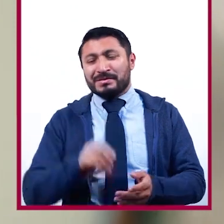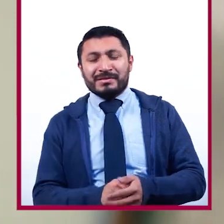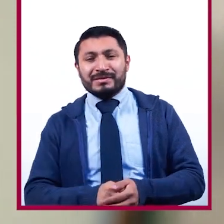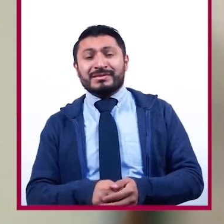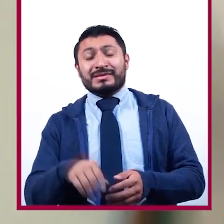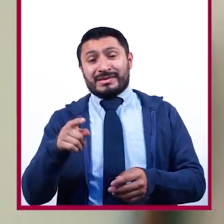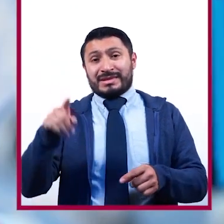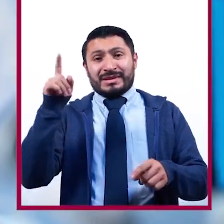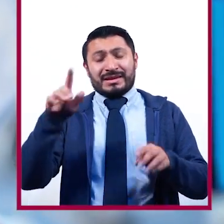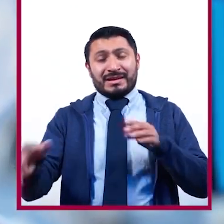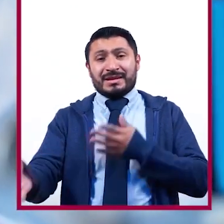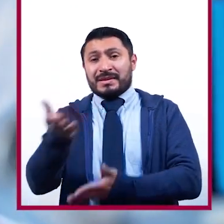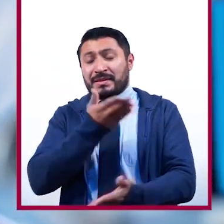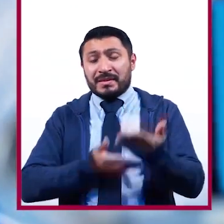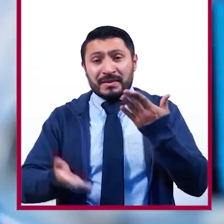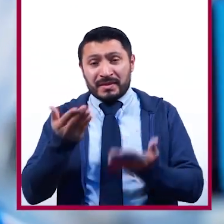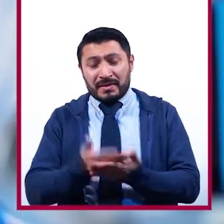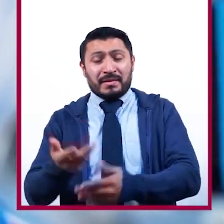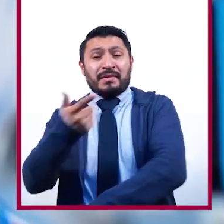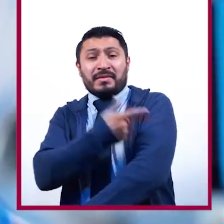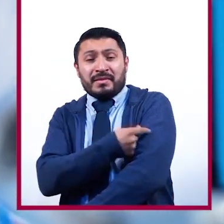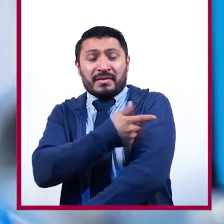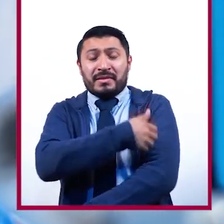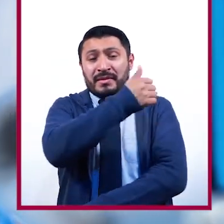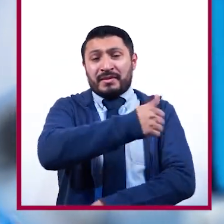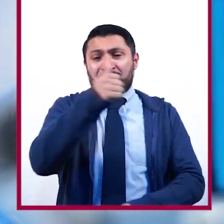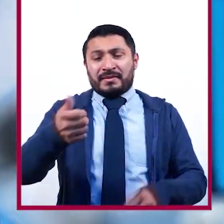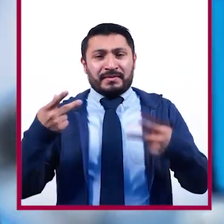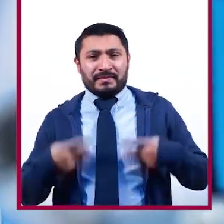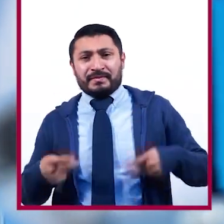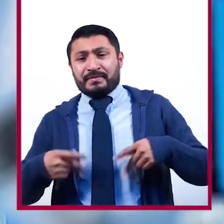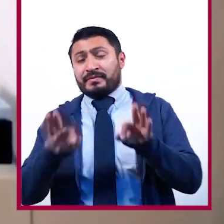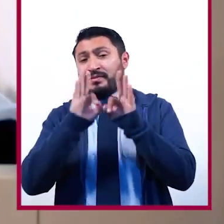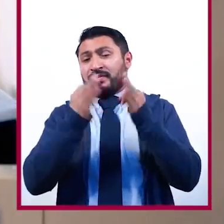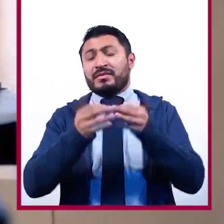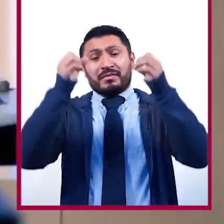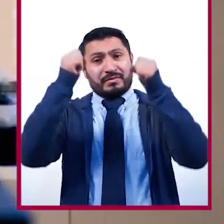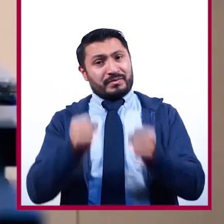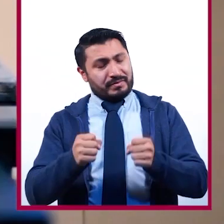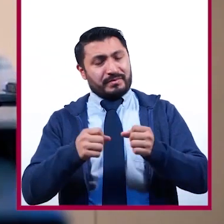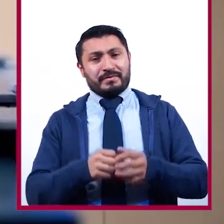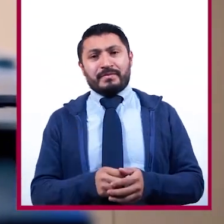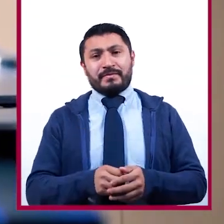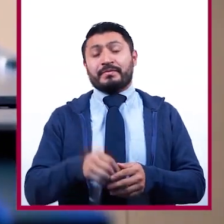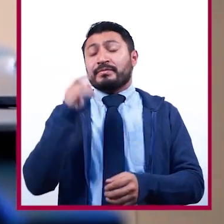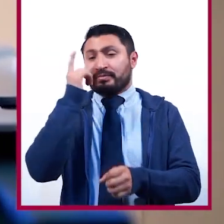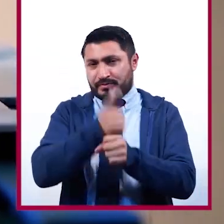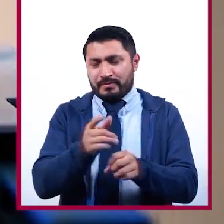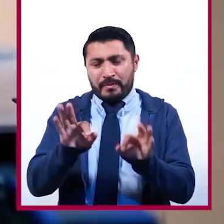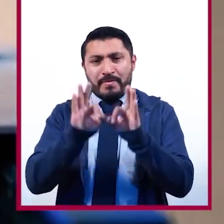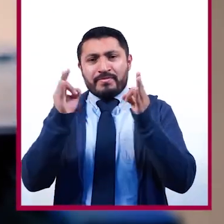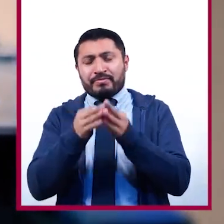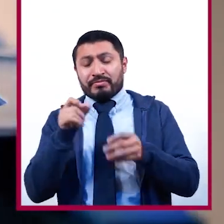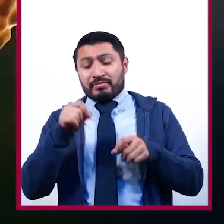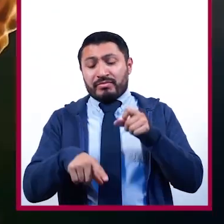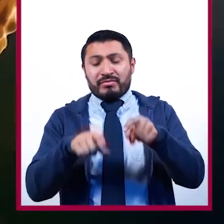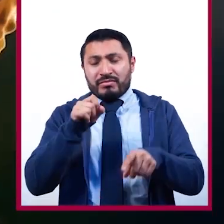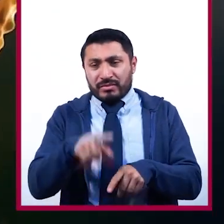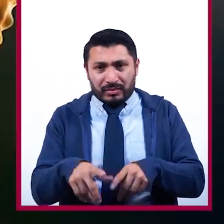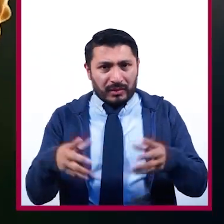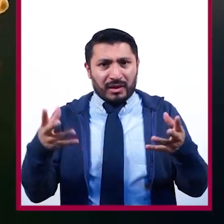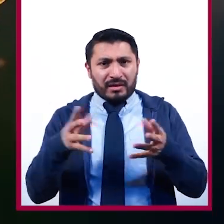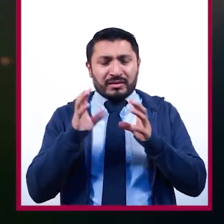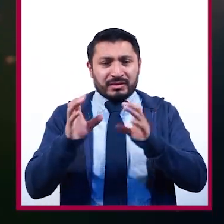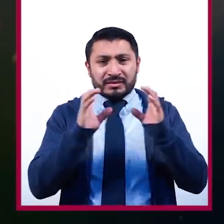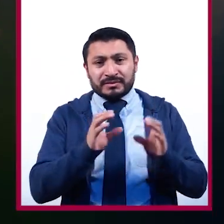familiar esto? Reemplazó la vacunación persona a persona por métodos más seguros y estables. Encontró la manera de